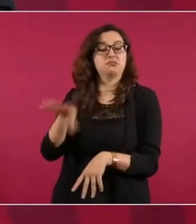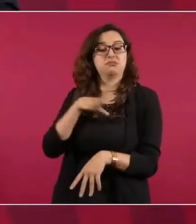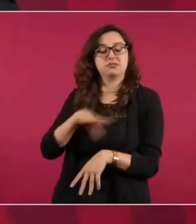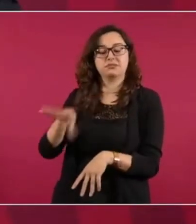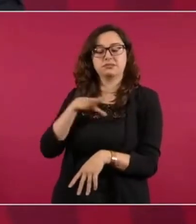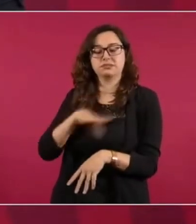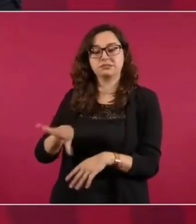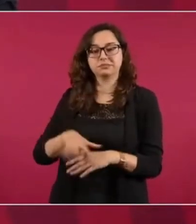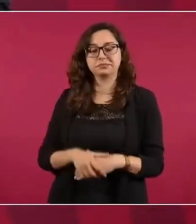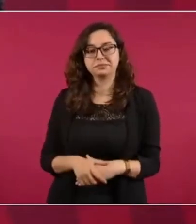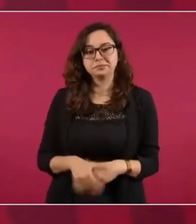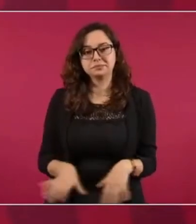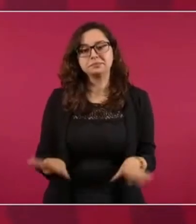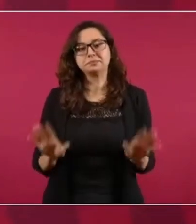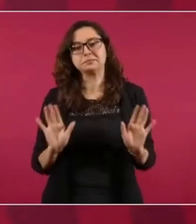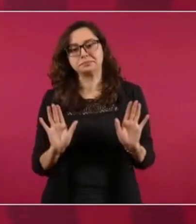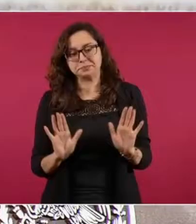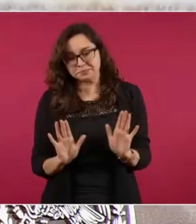Pero tampoco